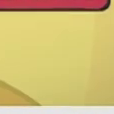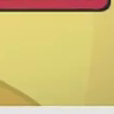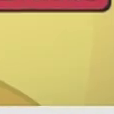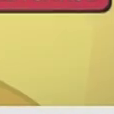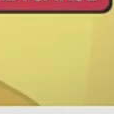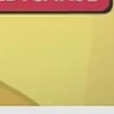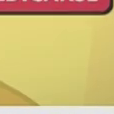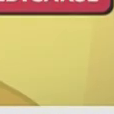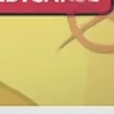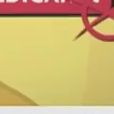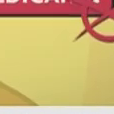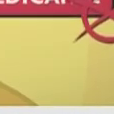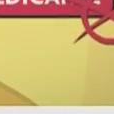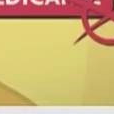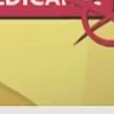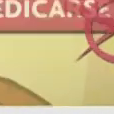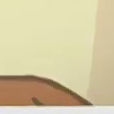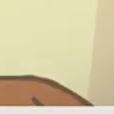Sin automedicarse.